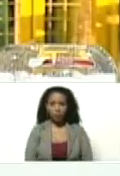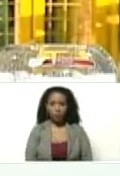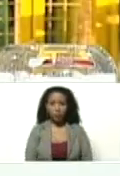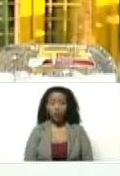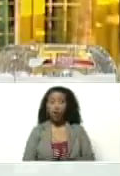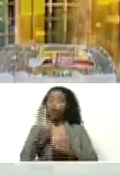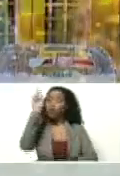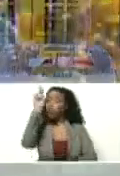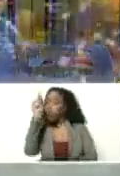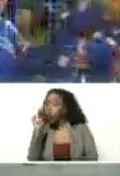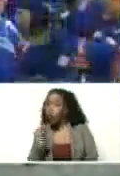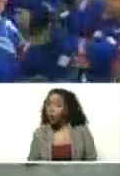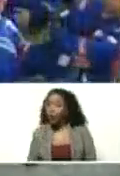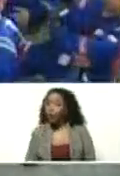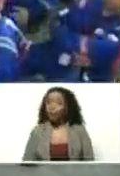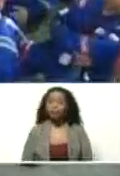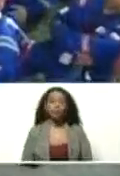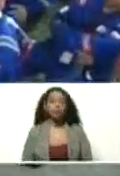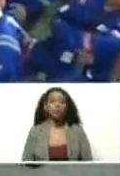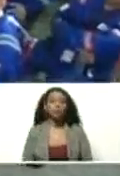Todos los días.